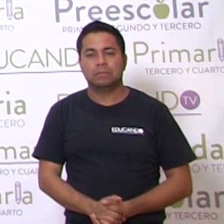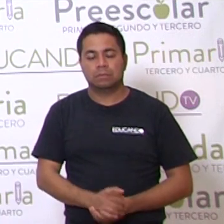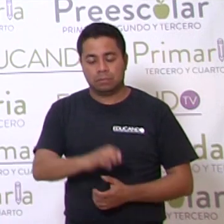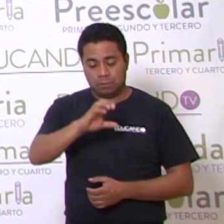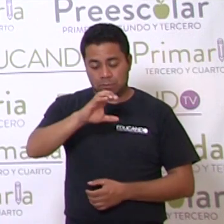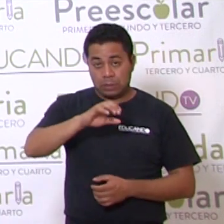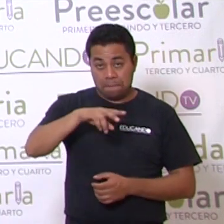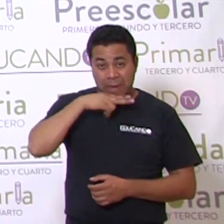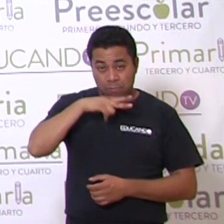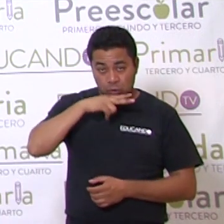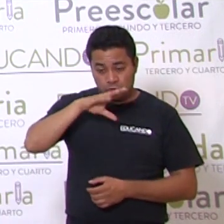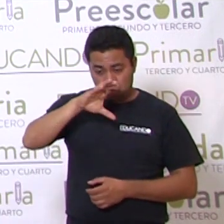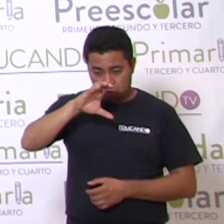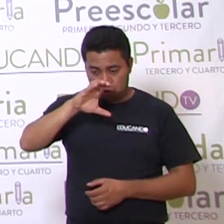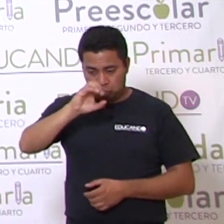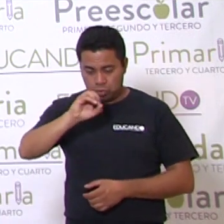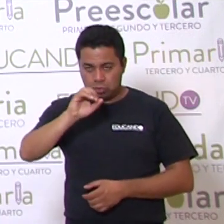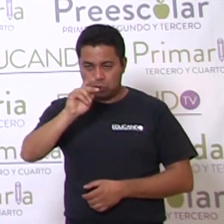Copulativos,